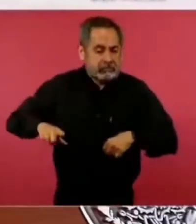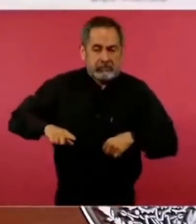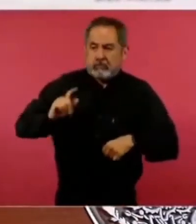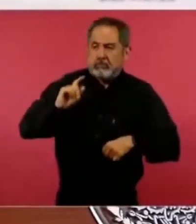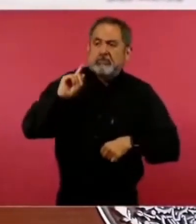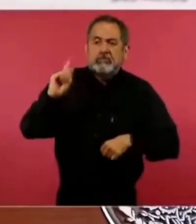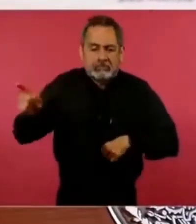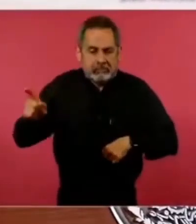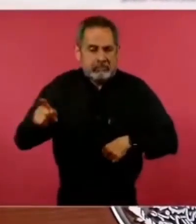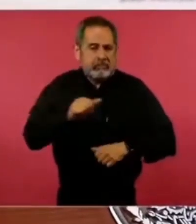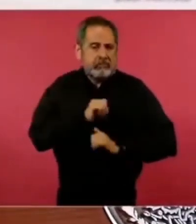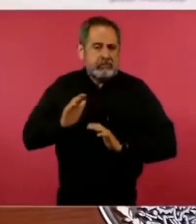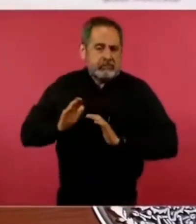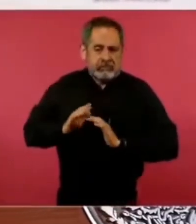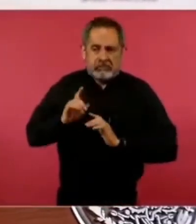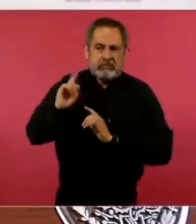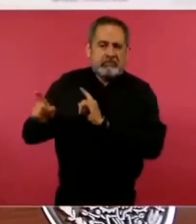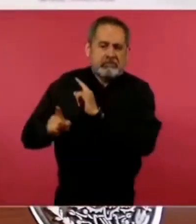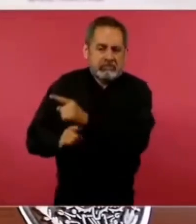Fue el ejército.